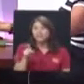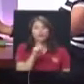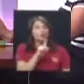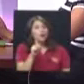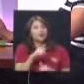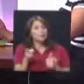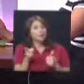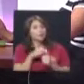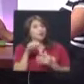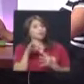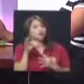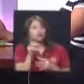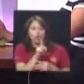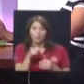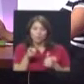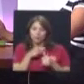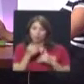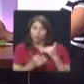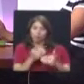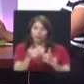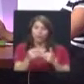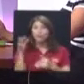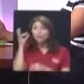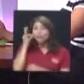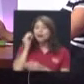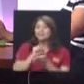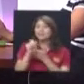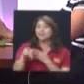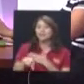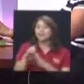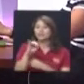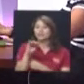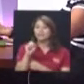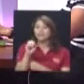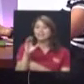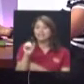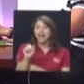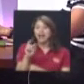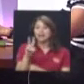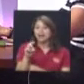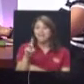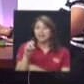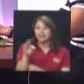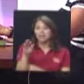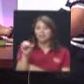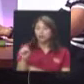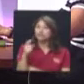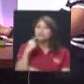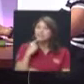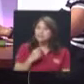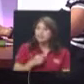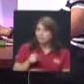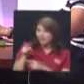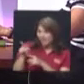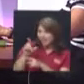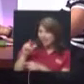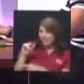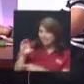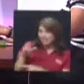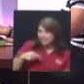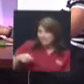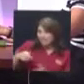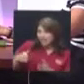dice si es carrera ven todos de san pedro si es verdad lo que señala la licenciada madre de que no es ilegal la